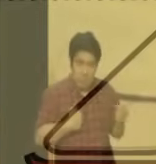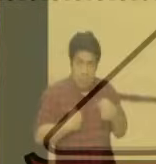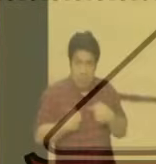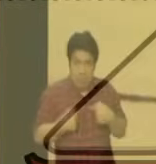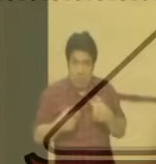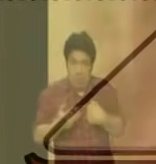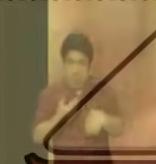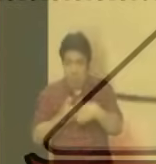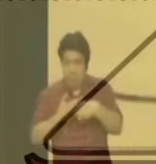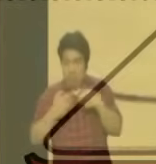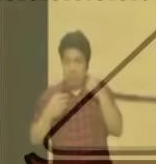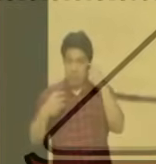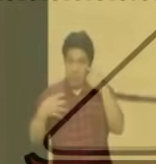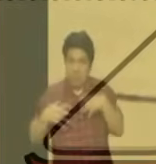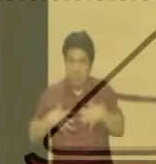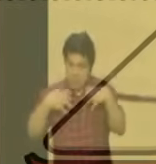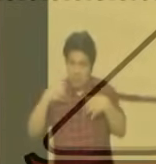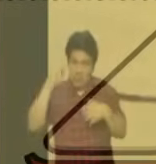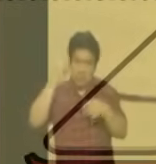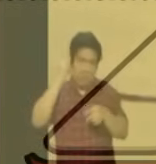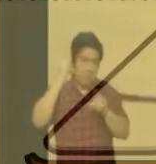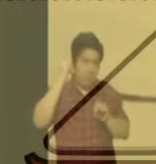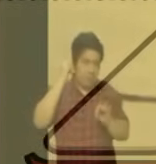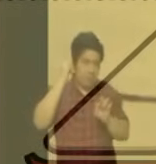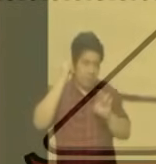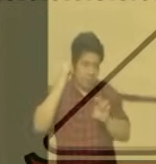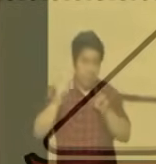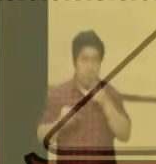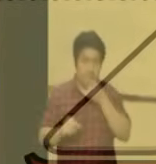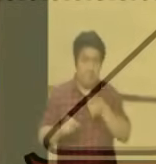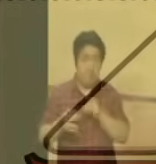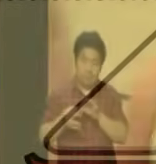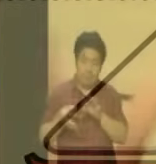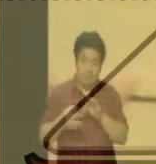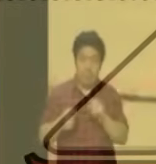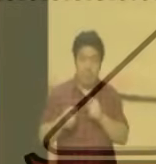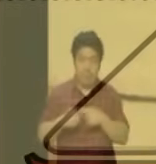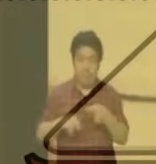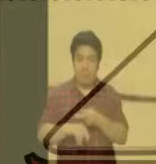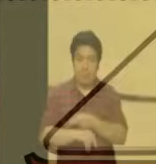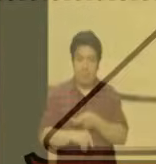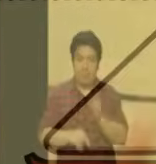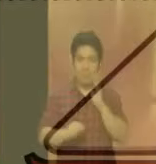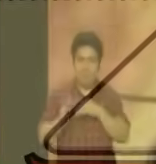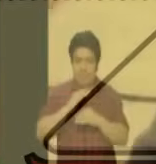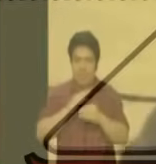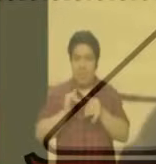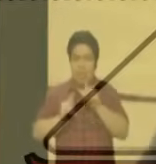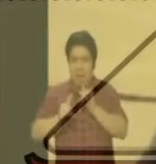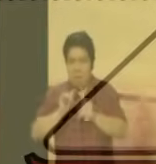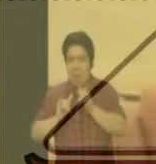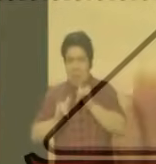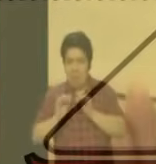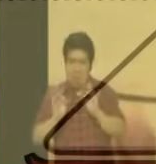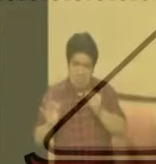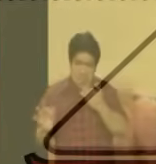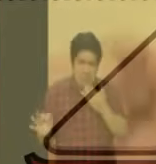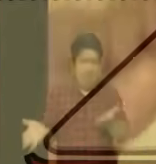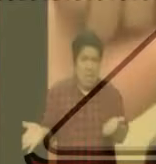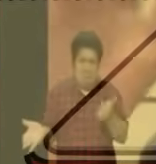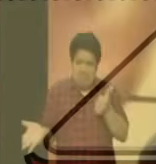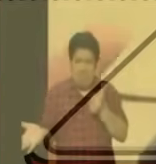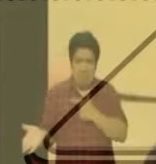conmigo están furiosos. A ver, yo te voy a decir algo, pero, y nada más porque creo que es importante aclararlo. Pero no está mal echarte unas copas, no. Y a todos se nos claro, ha pasado.